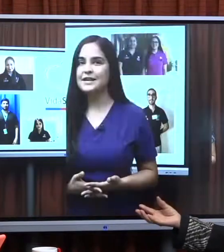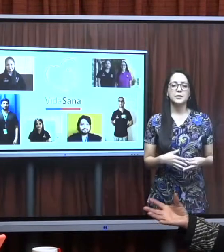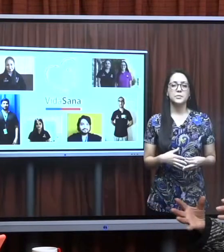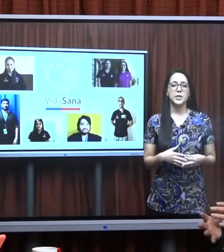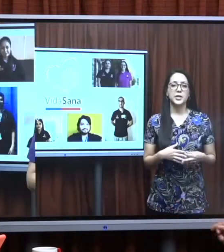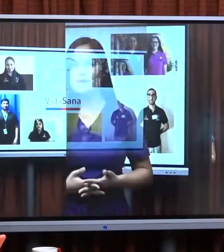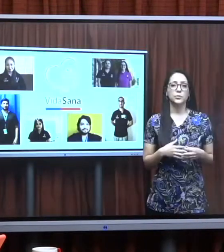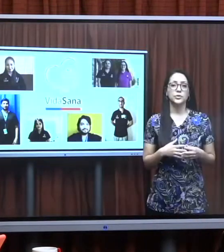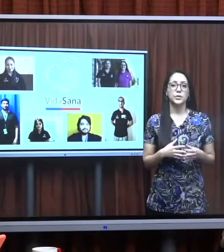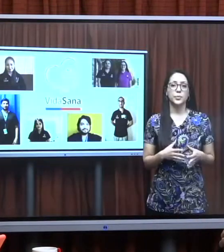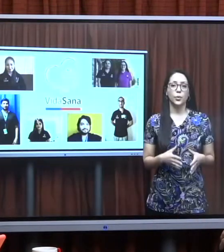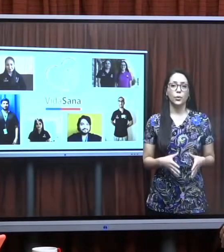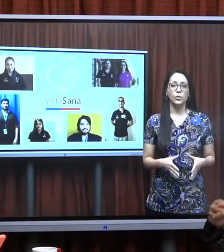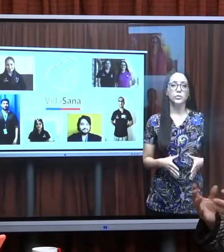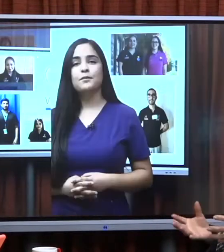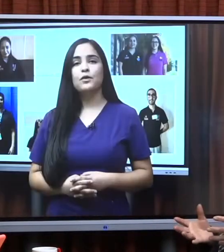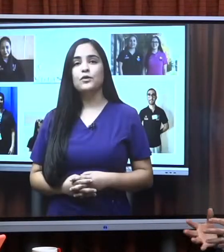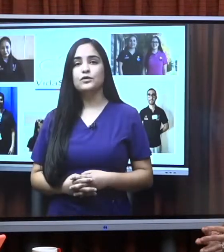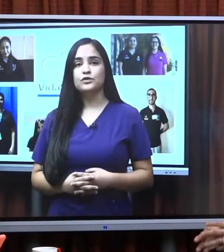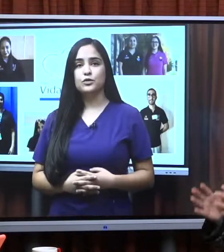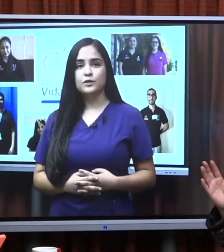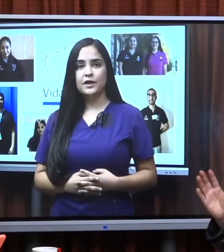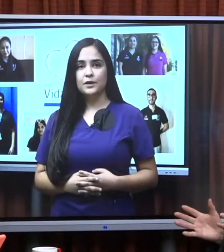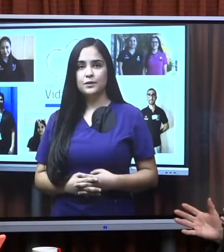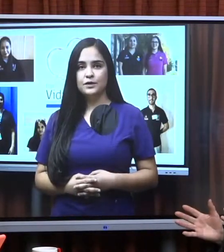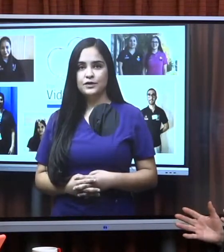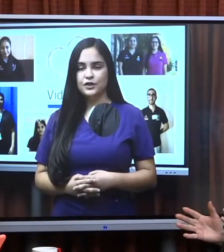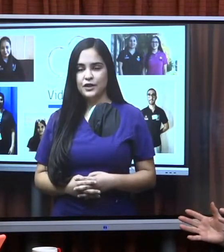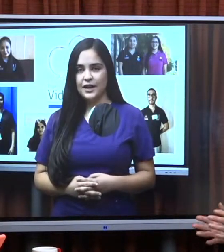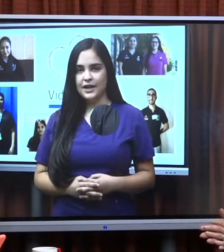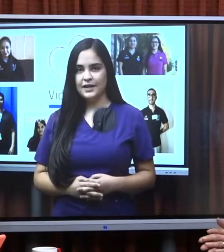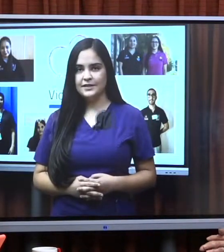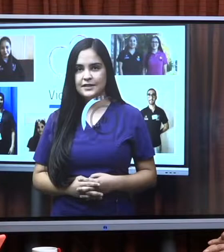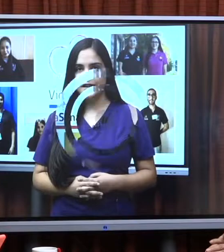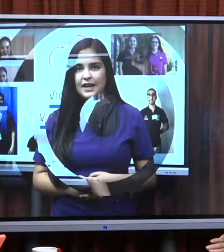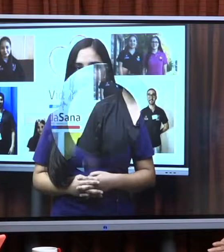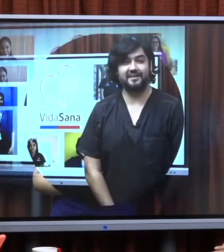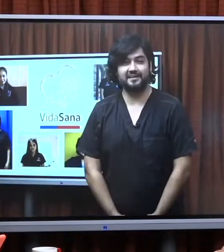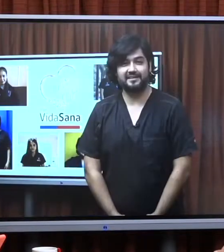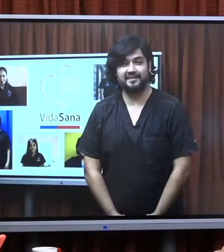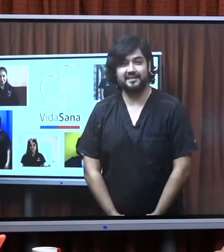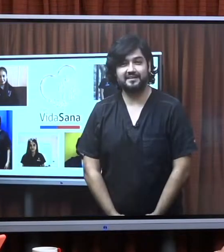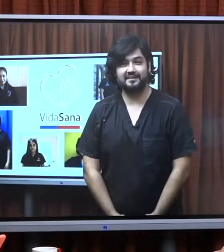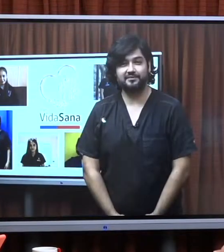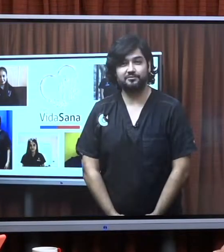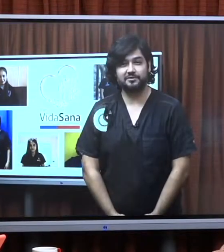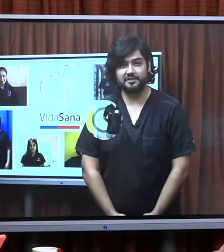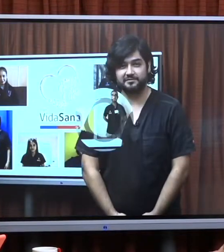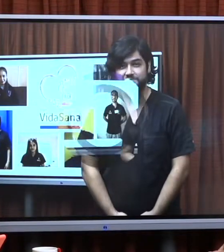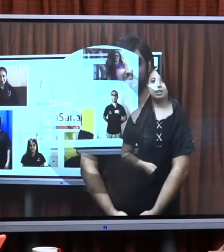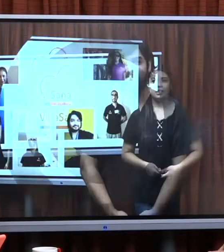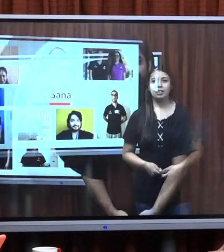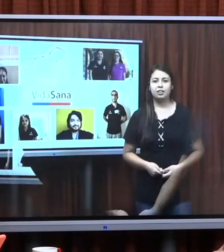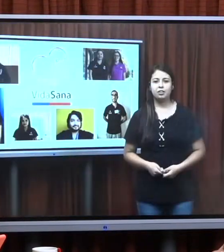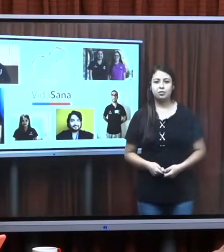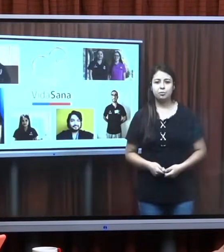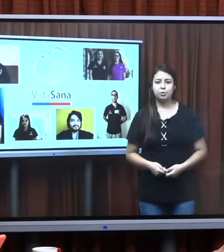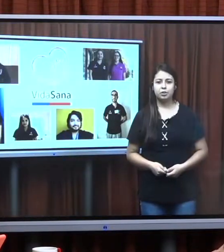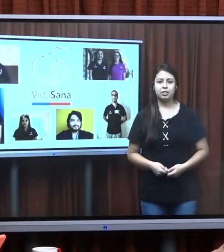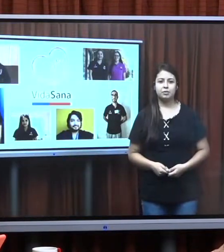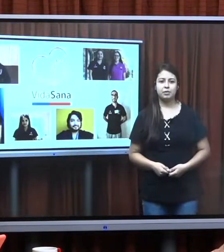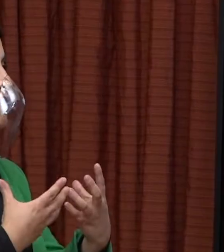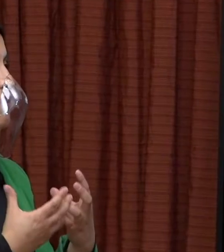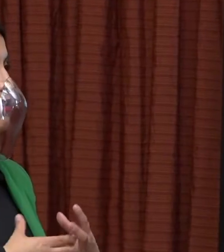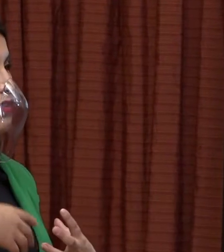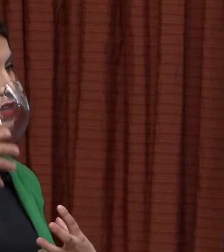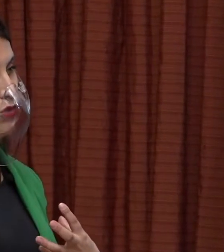vínculo con las nueve escuelas municipales en las cuales se desarrolla este trabajo. ¿Podríamos decir que usted es una especie